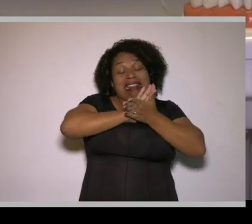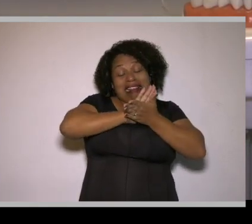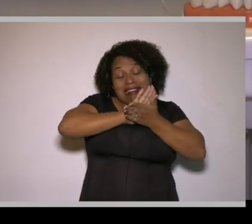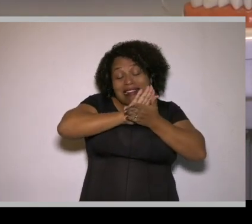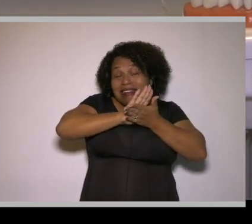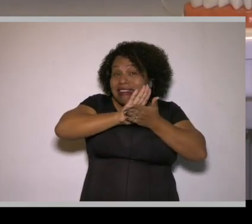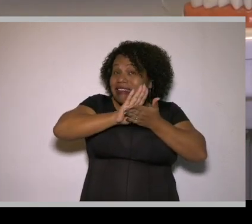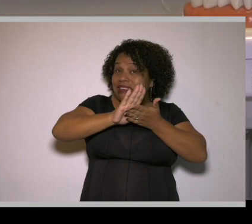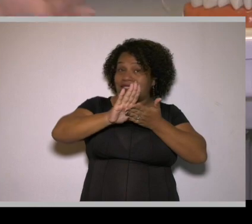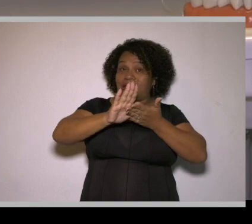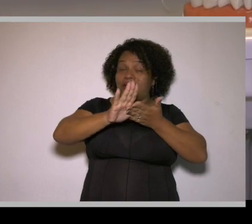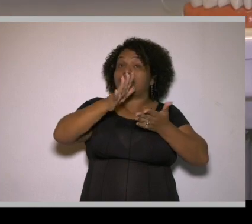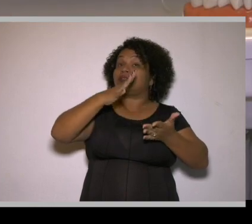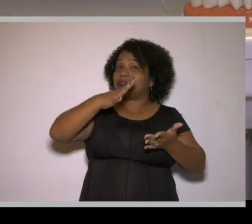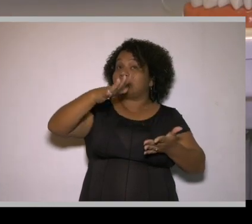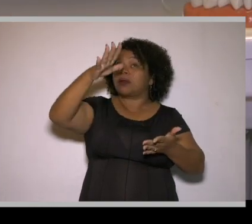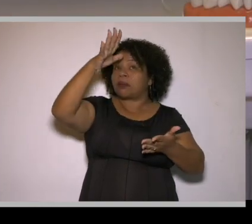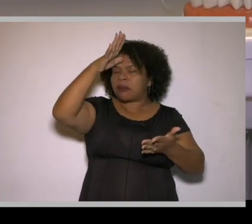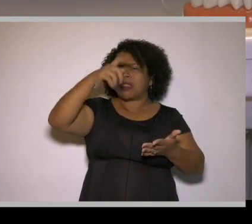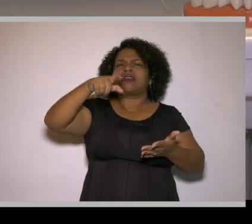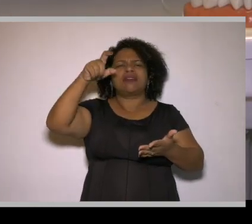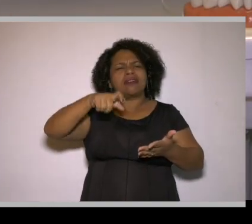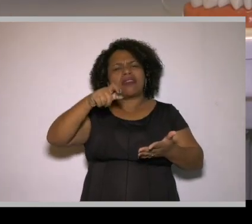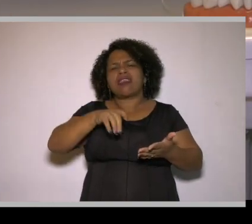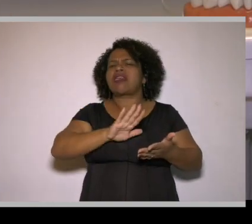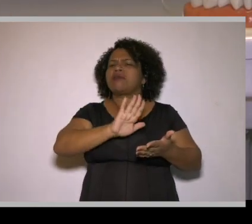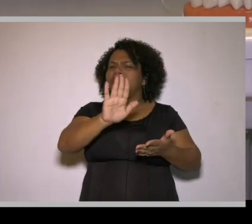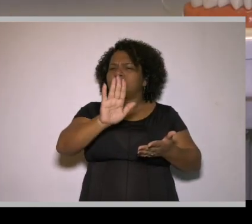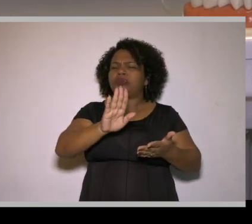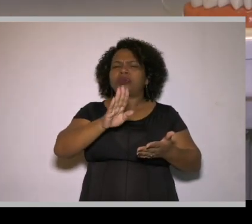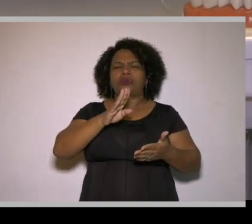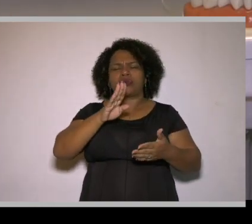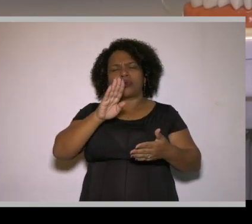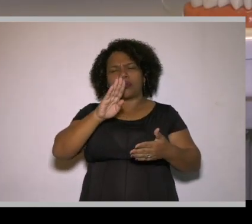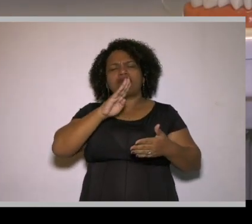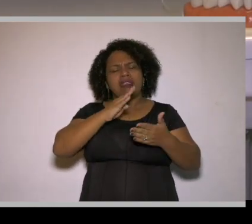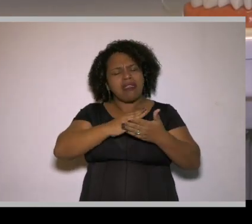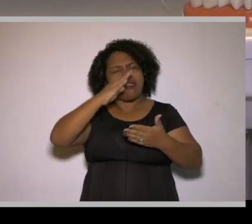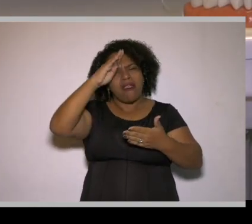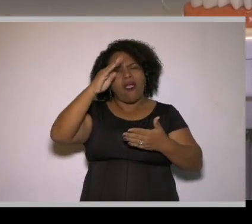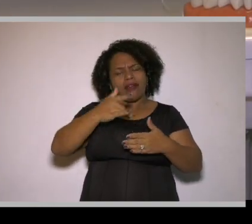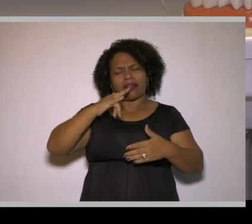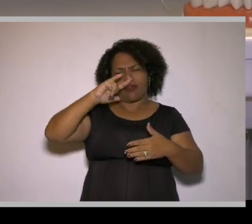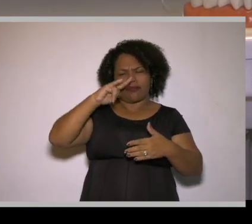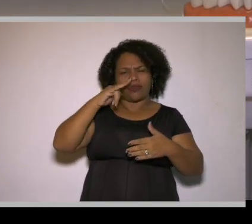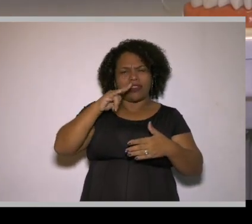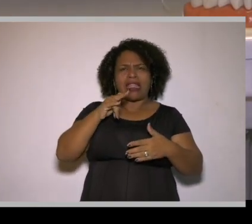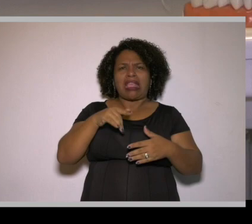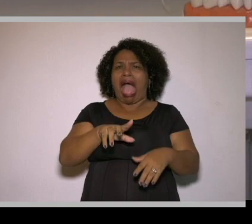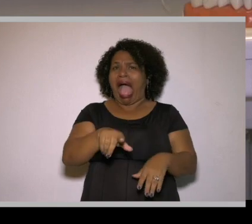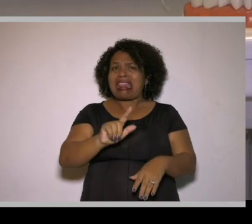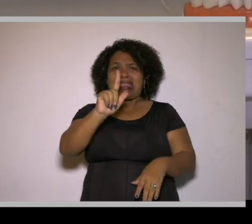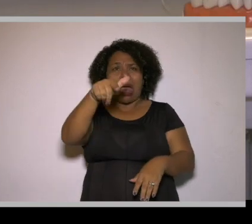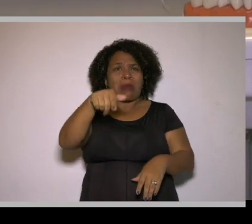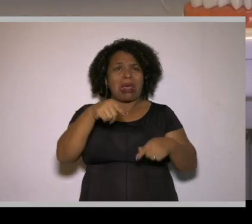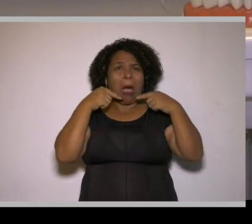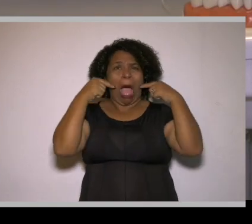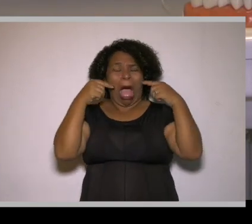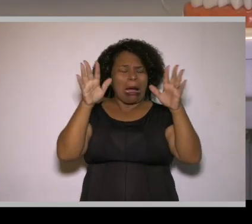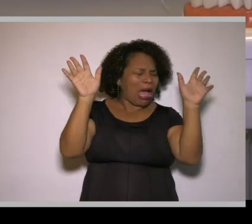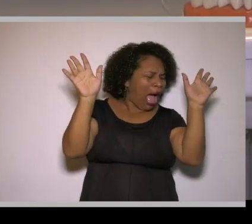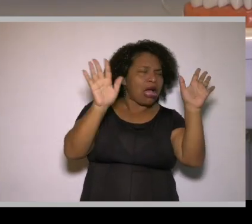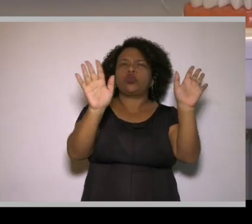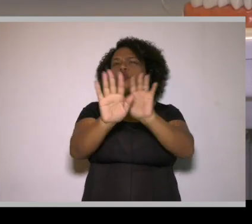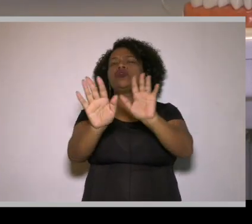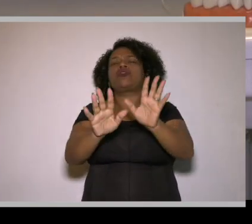derechito, y eso pega bien. O Perfecto. sea que no hay problema, mucha higiene y seguimiento con su